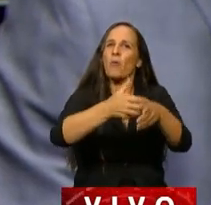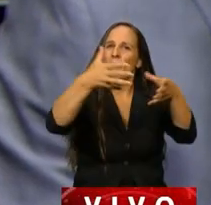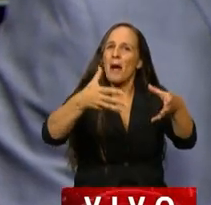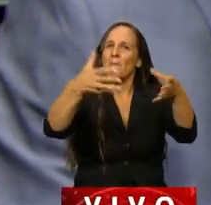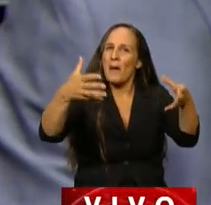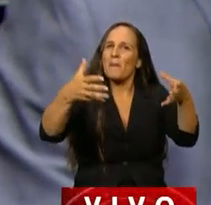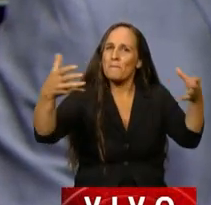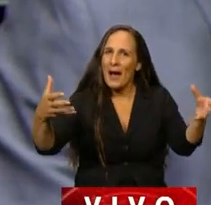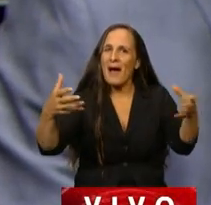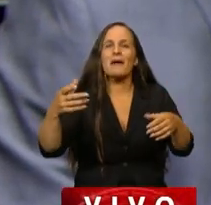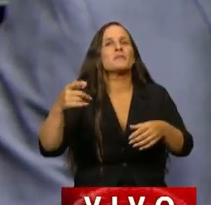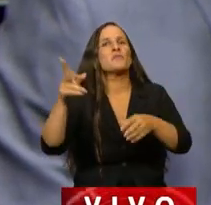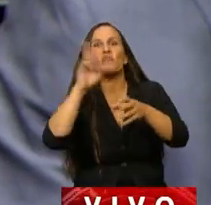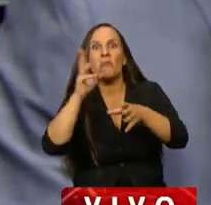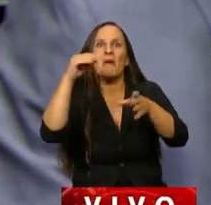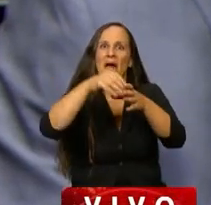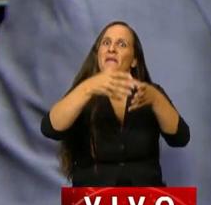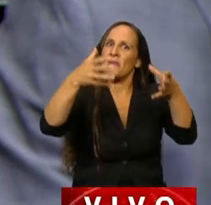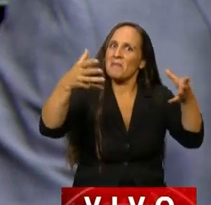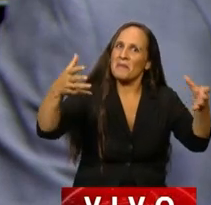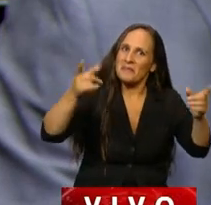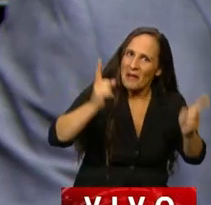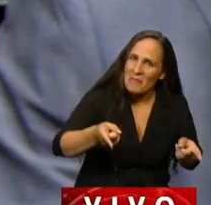el programa apunta